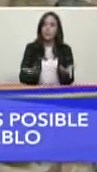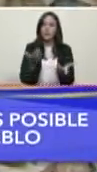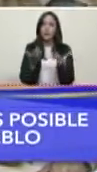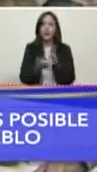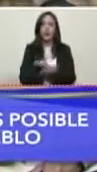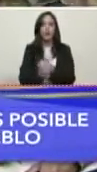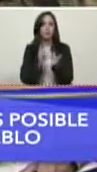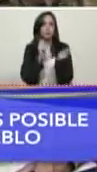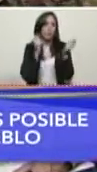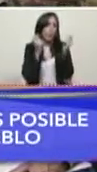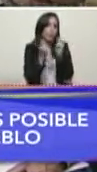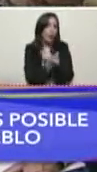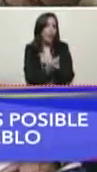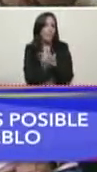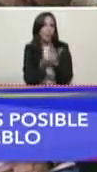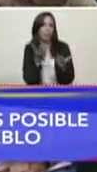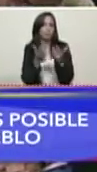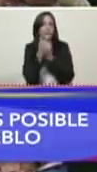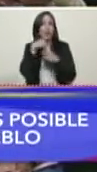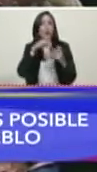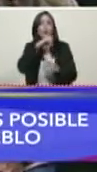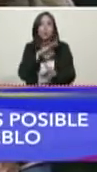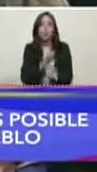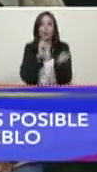capítulo no a cuaderno